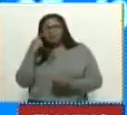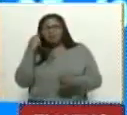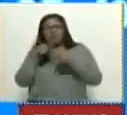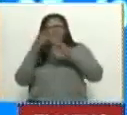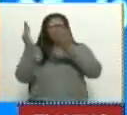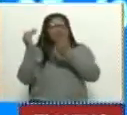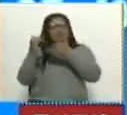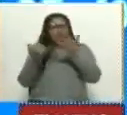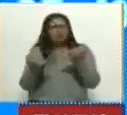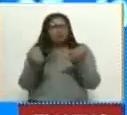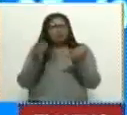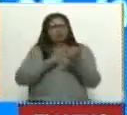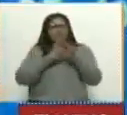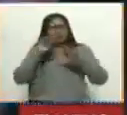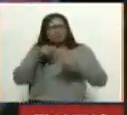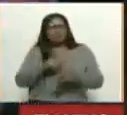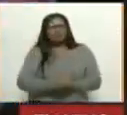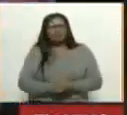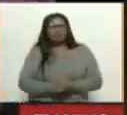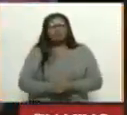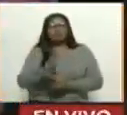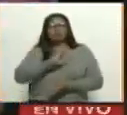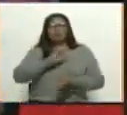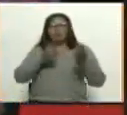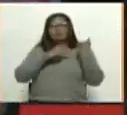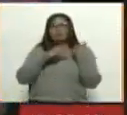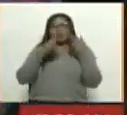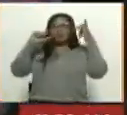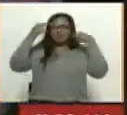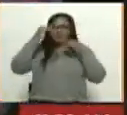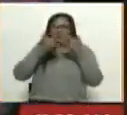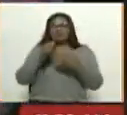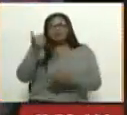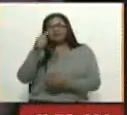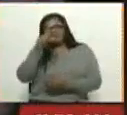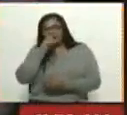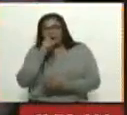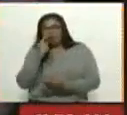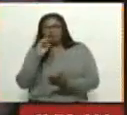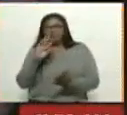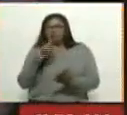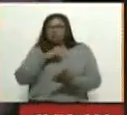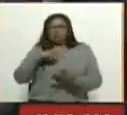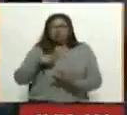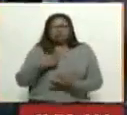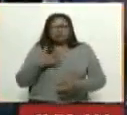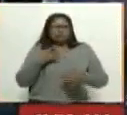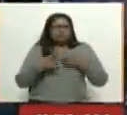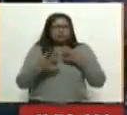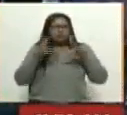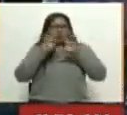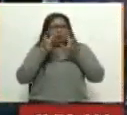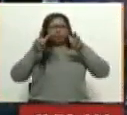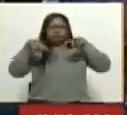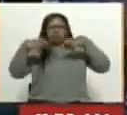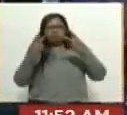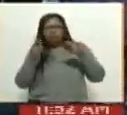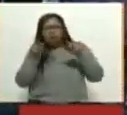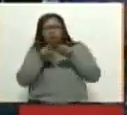esperanza la partida física del comandante Chávez hace diez años sin duda alguna genera una nueva etapa para Venezuela